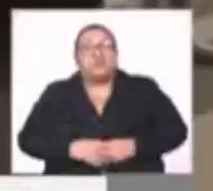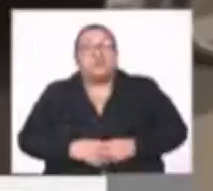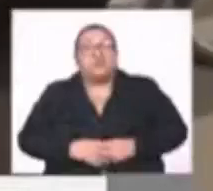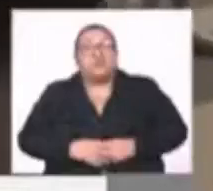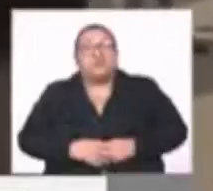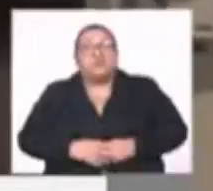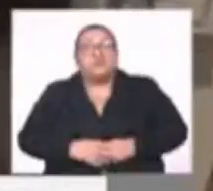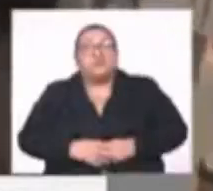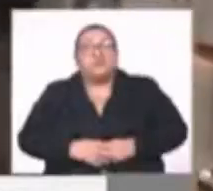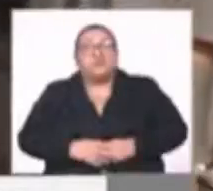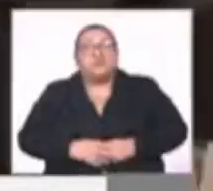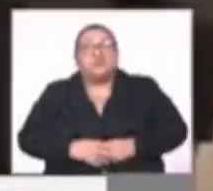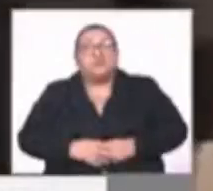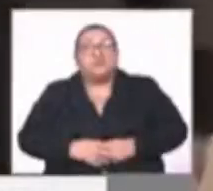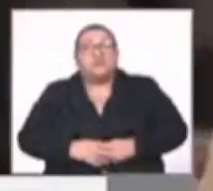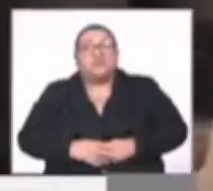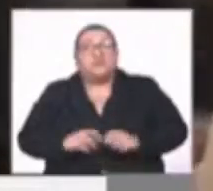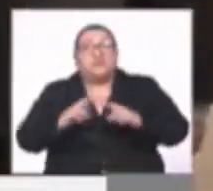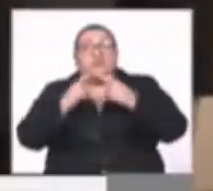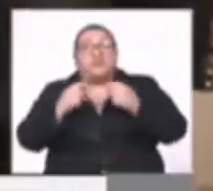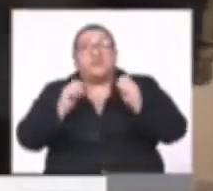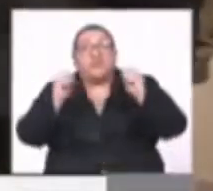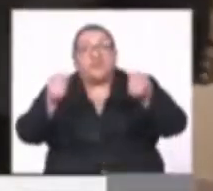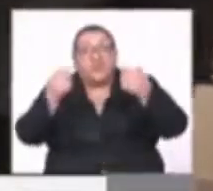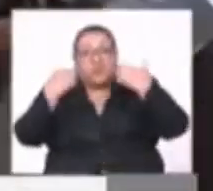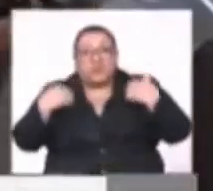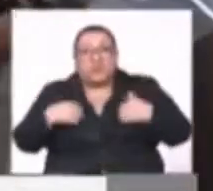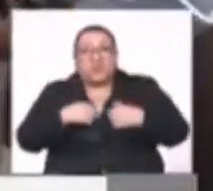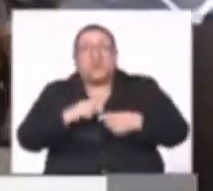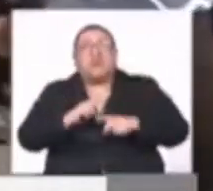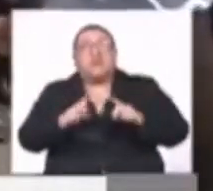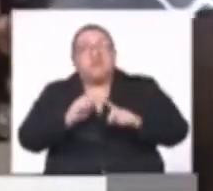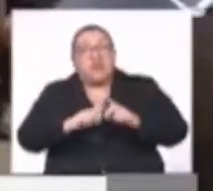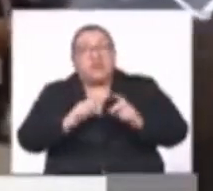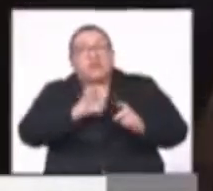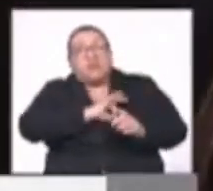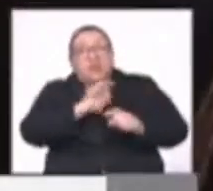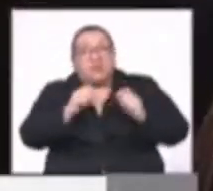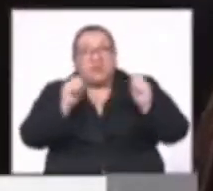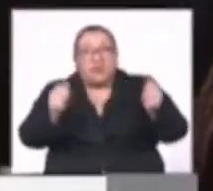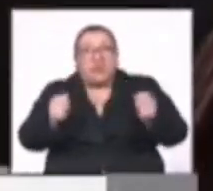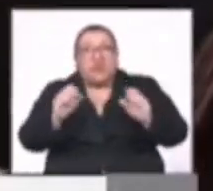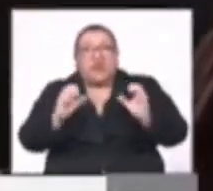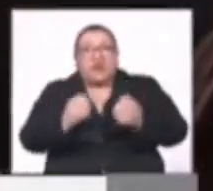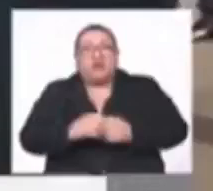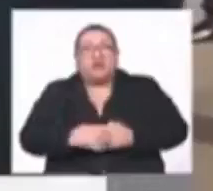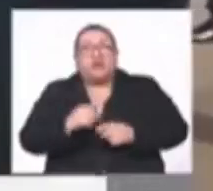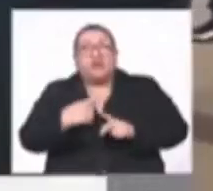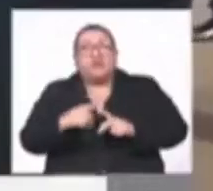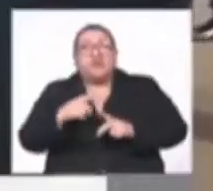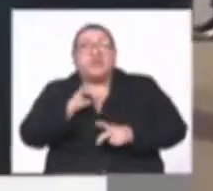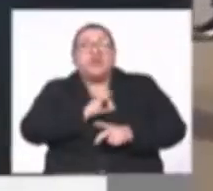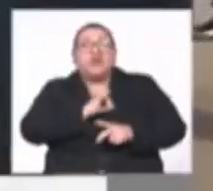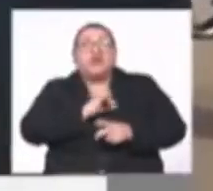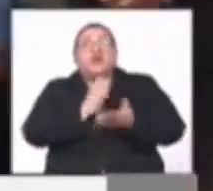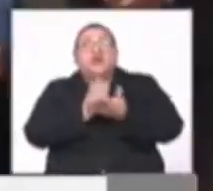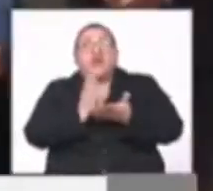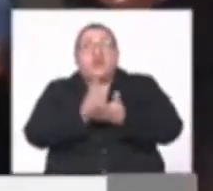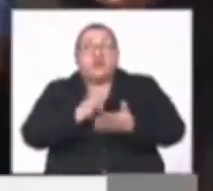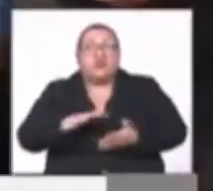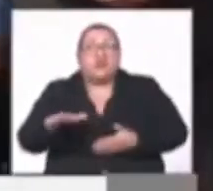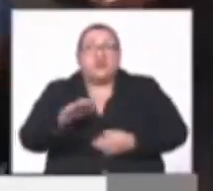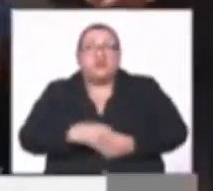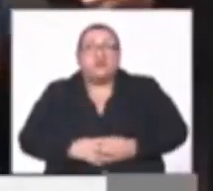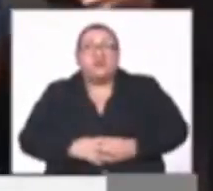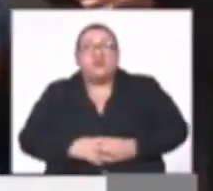patria. Durante la ceremonia se entregó gallardete Paz y Democracia del Congreso de la República a diversas instituciones